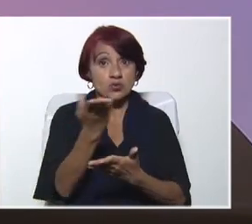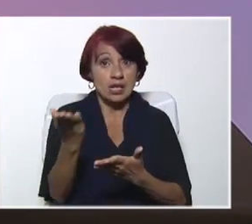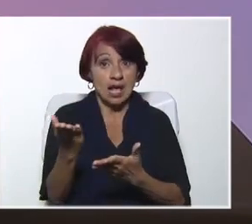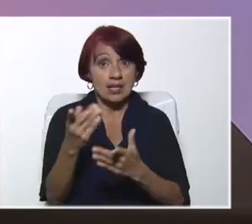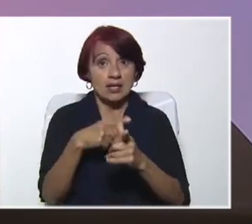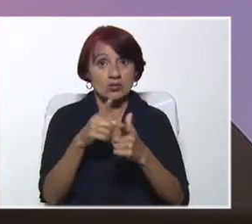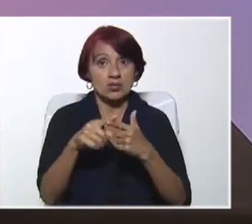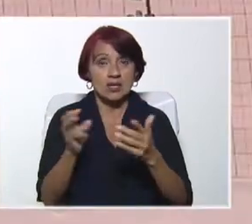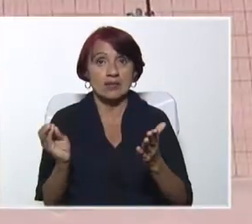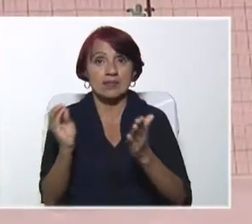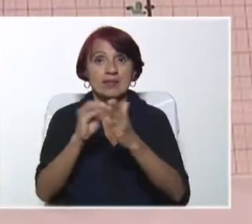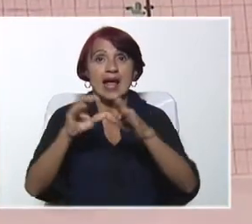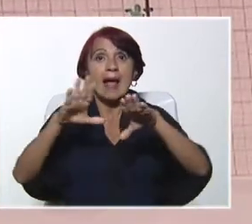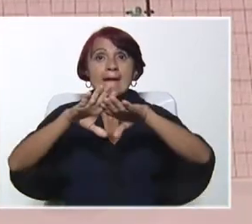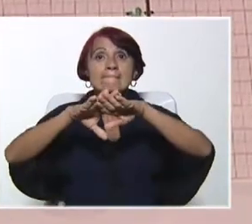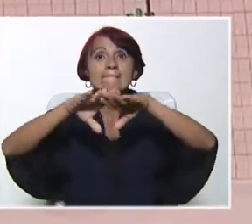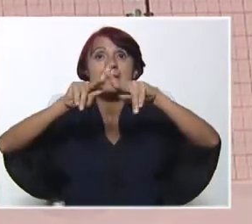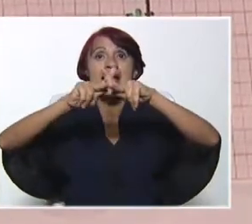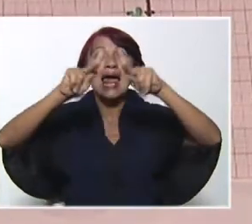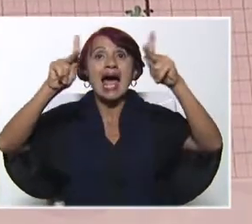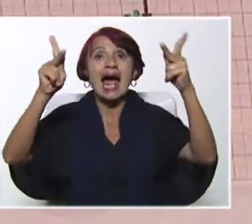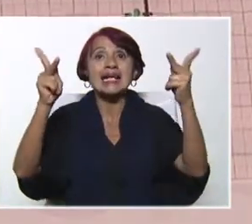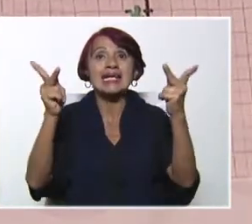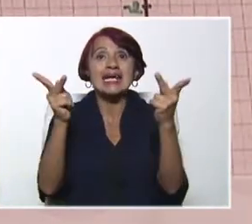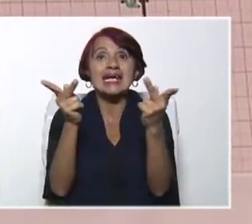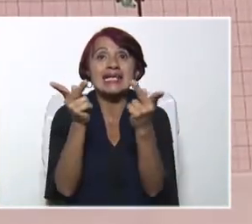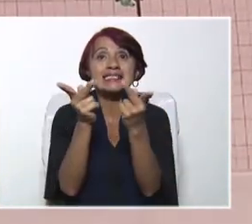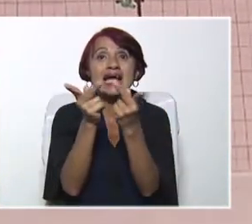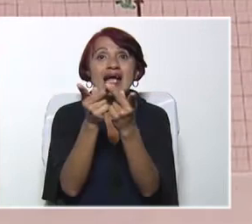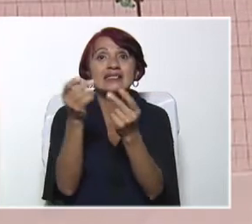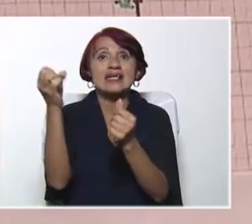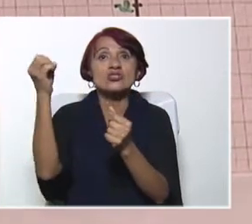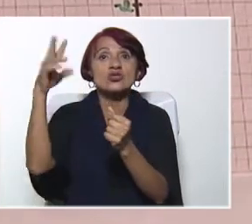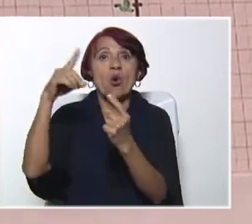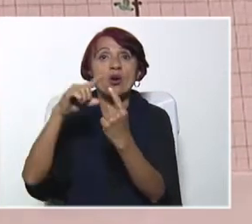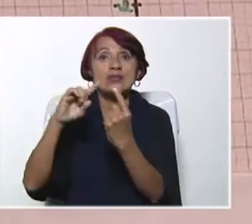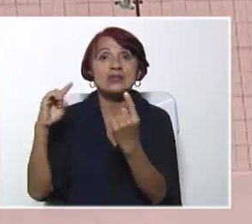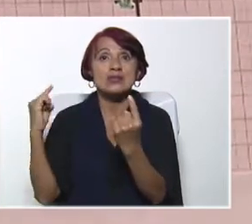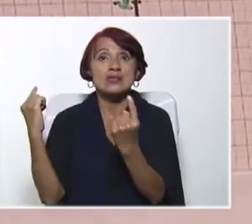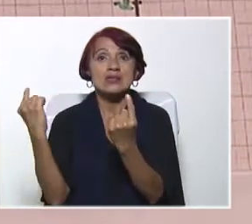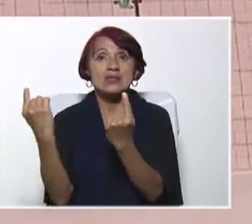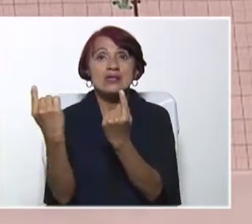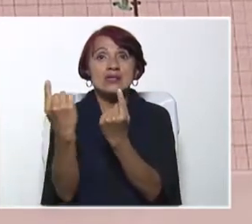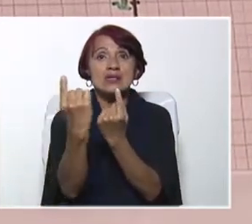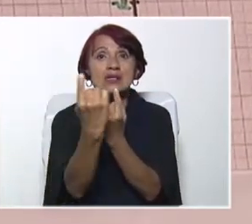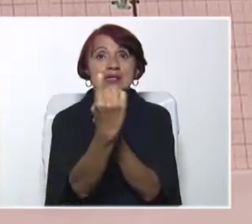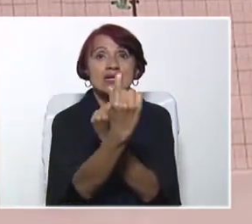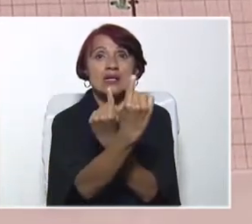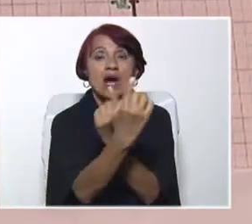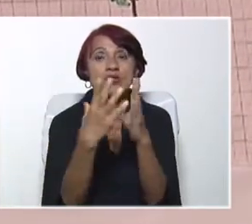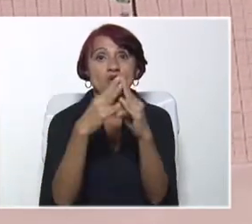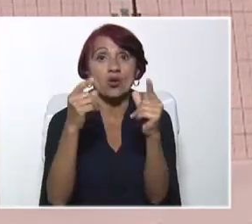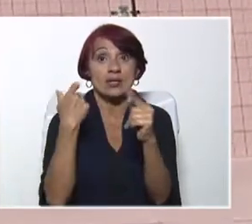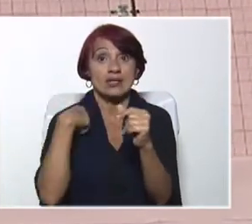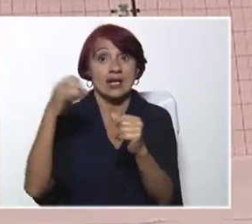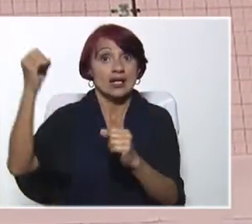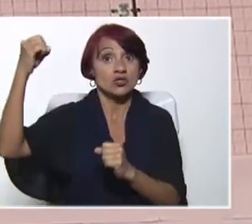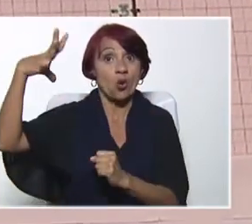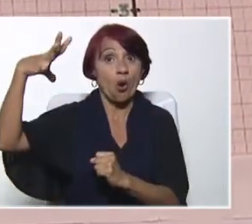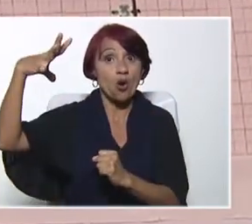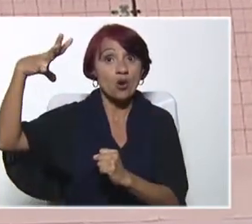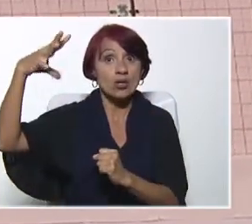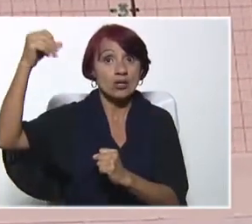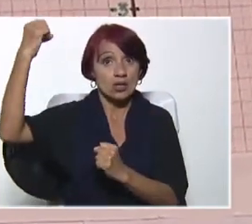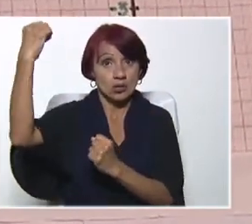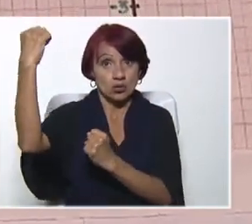los planetas del sistema solar en nuestro sistema de coordenadas. En primer lugar tenemos el Sol,